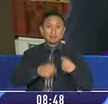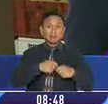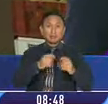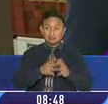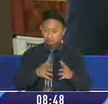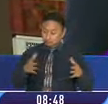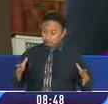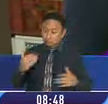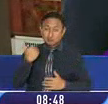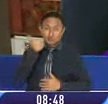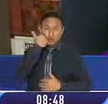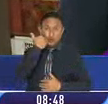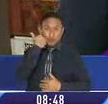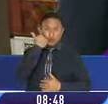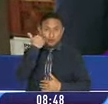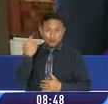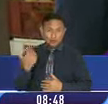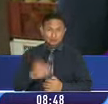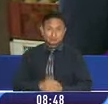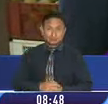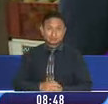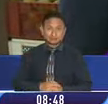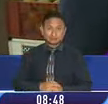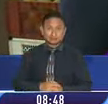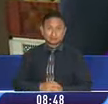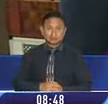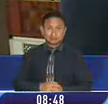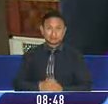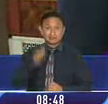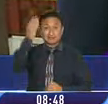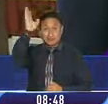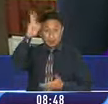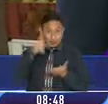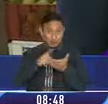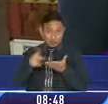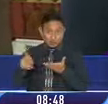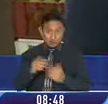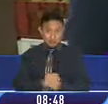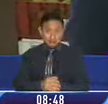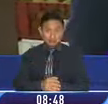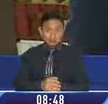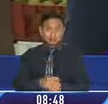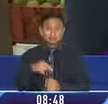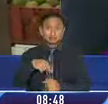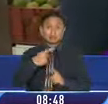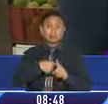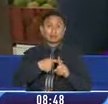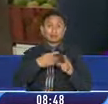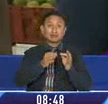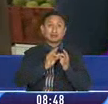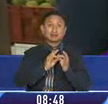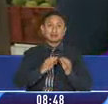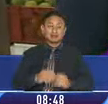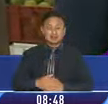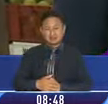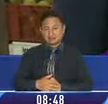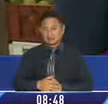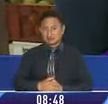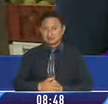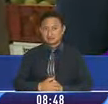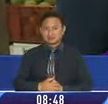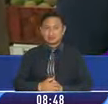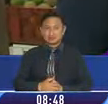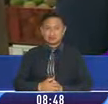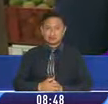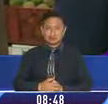espacio, más amplio, y Dios lo pague, y que le dieron haciendo, arreglando los mercados. Y ahorita